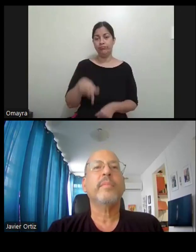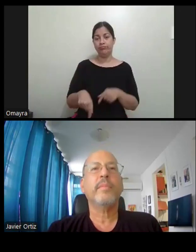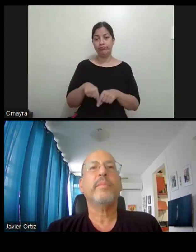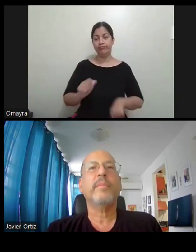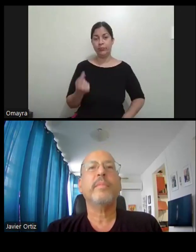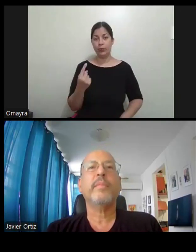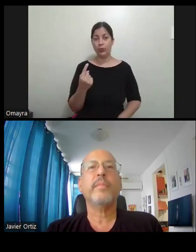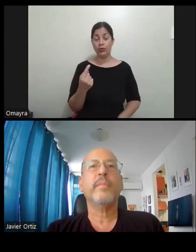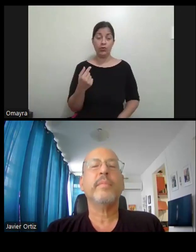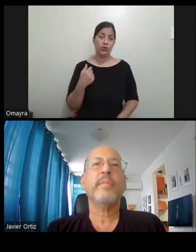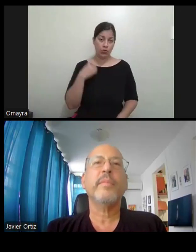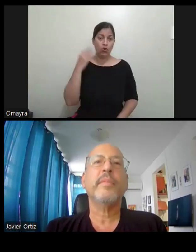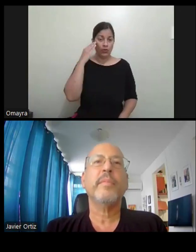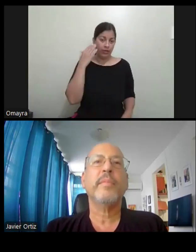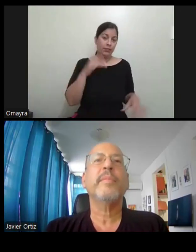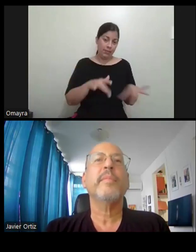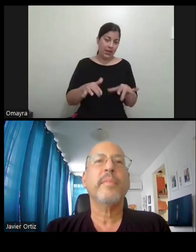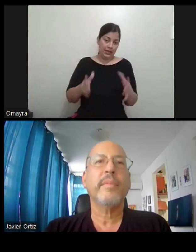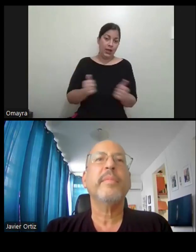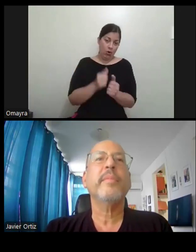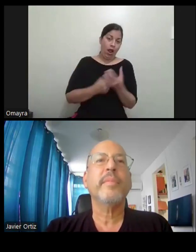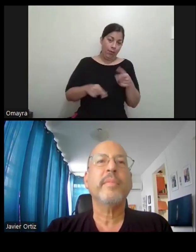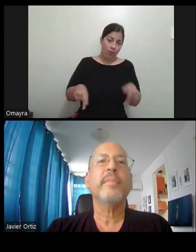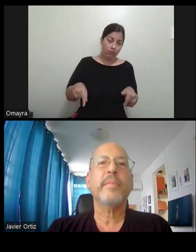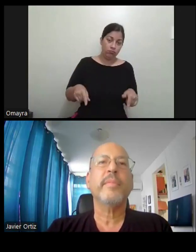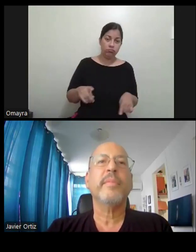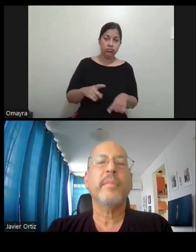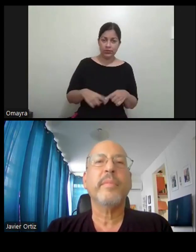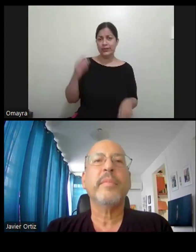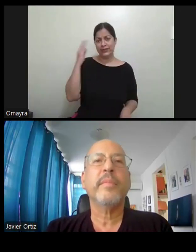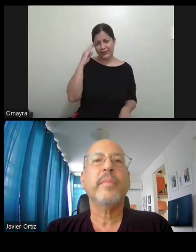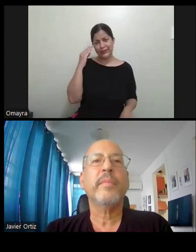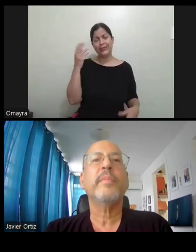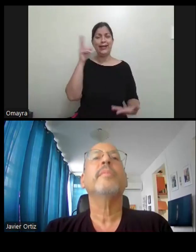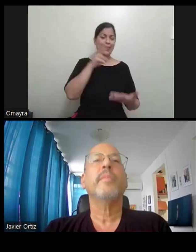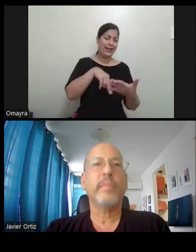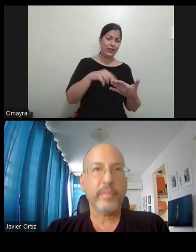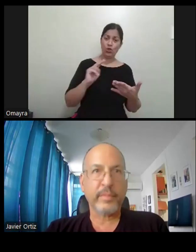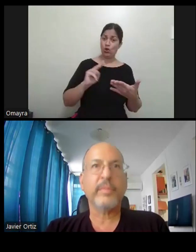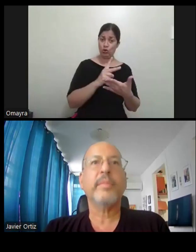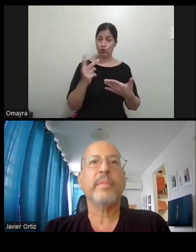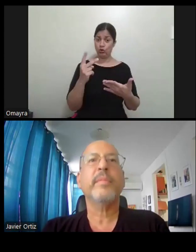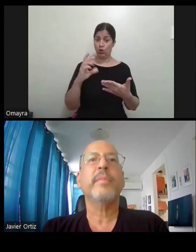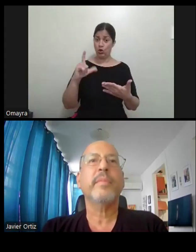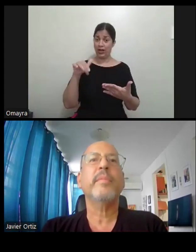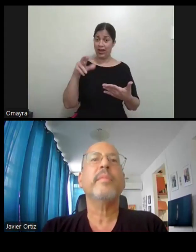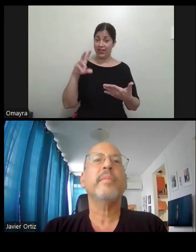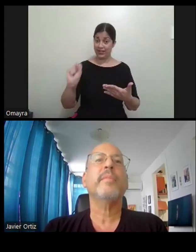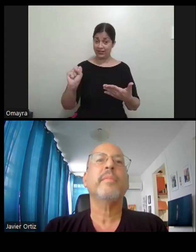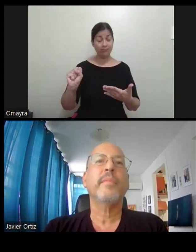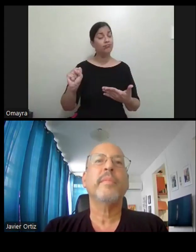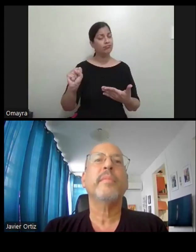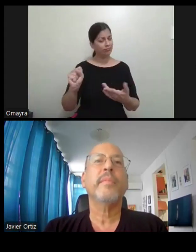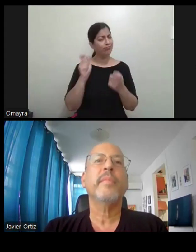yo he visto a pianistas con dos, pero... Claro, y uno está leyendo en dos claves y es bien particular, bien